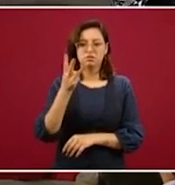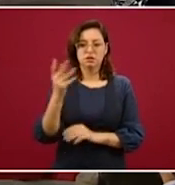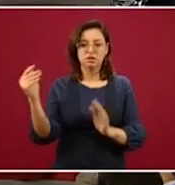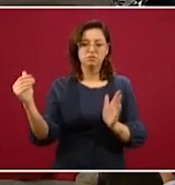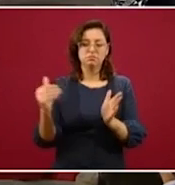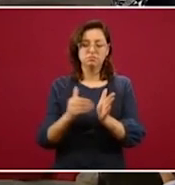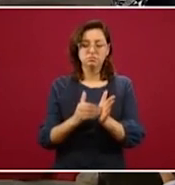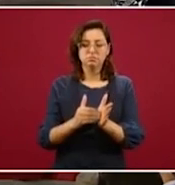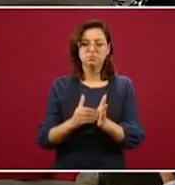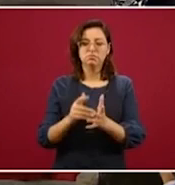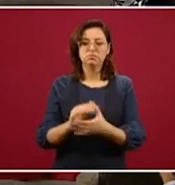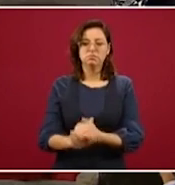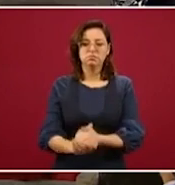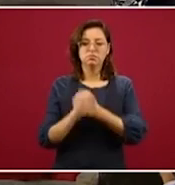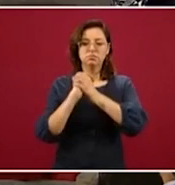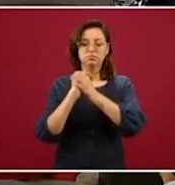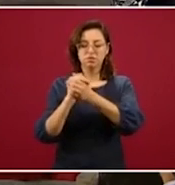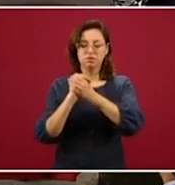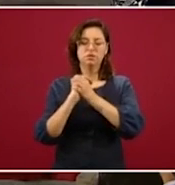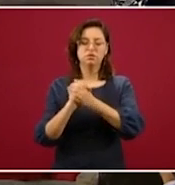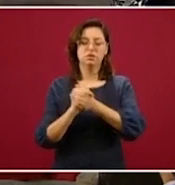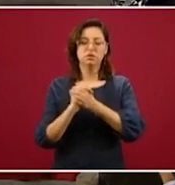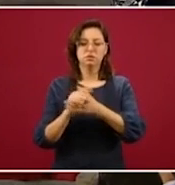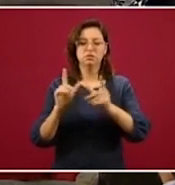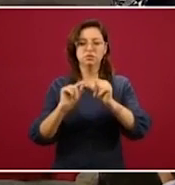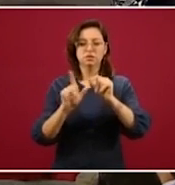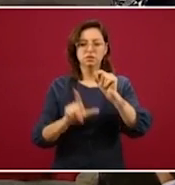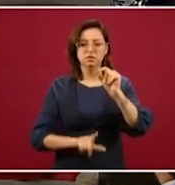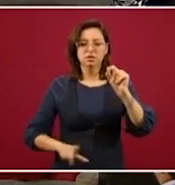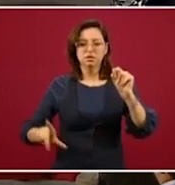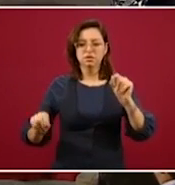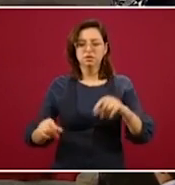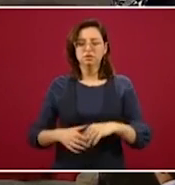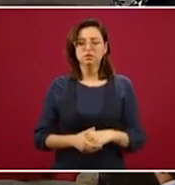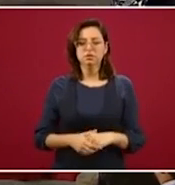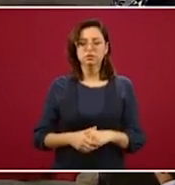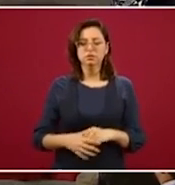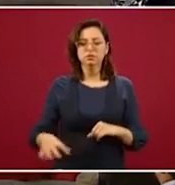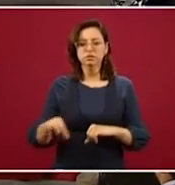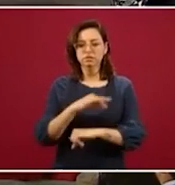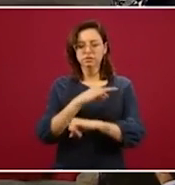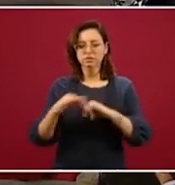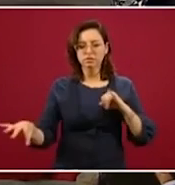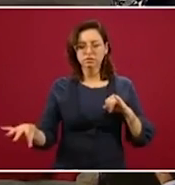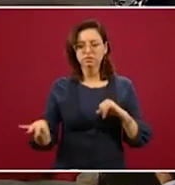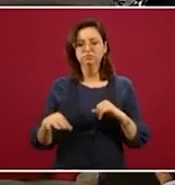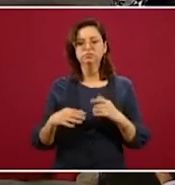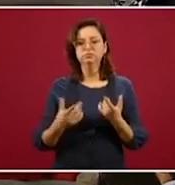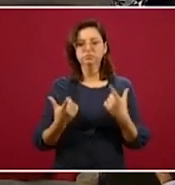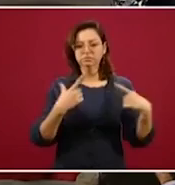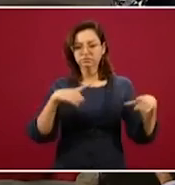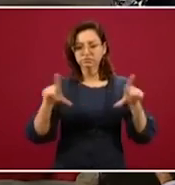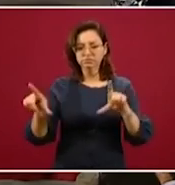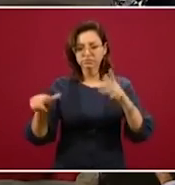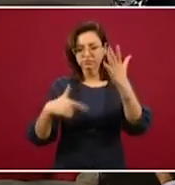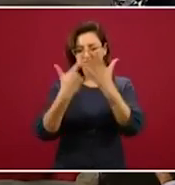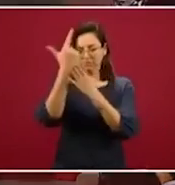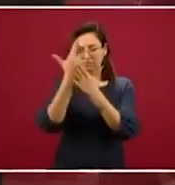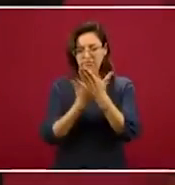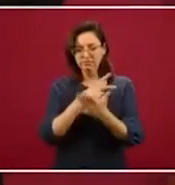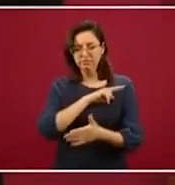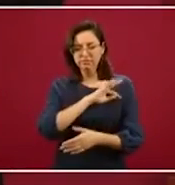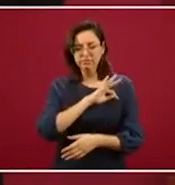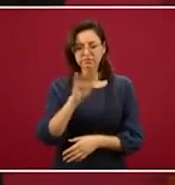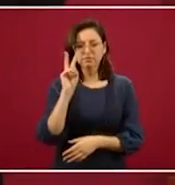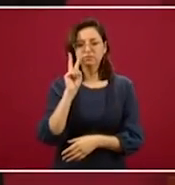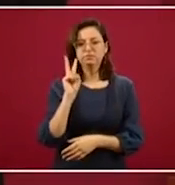mil tandas microcréditos en el país. Y por último, en la próxima tabla, estamos viendo lo